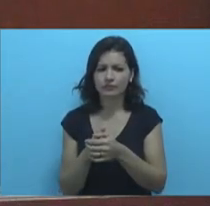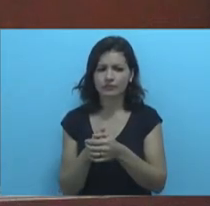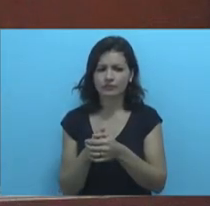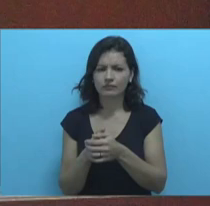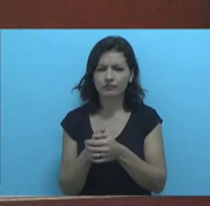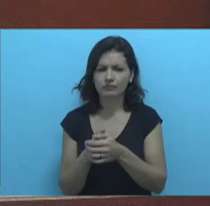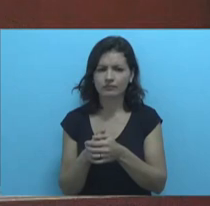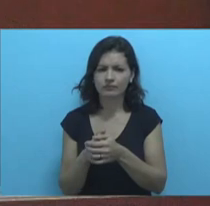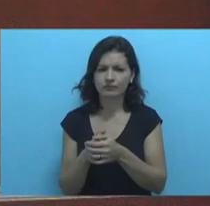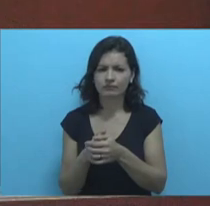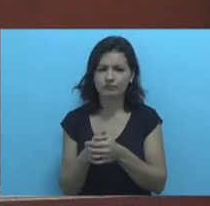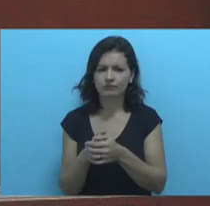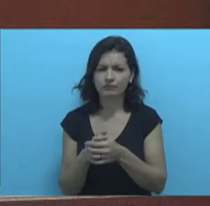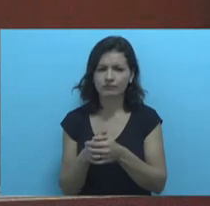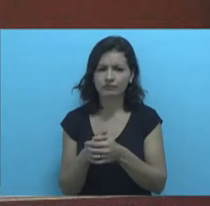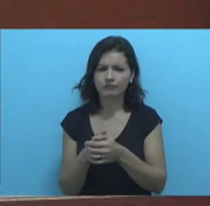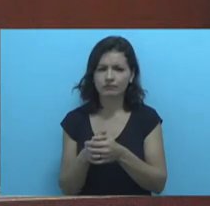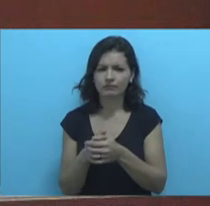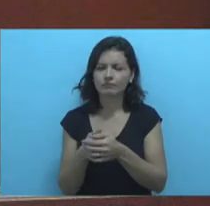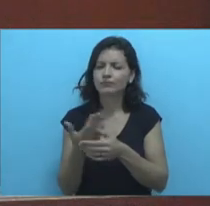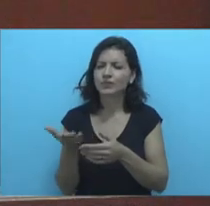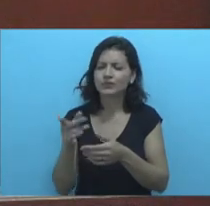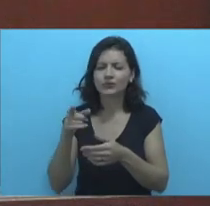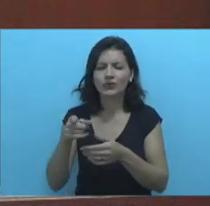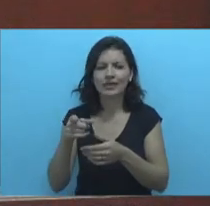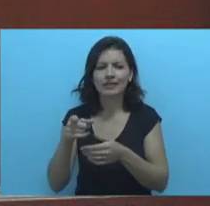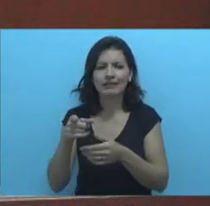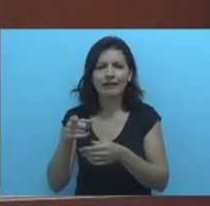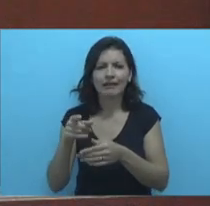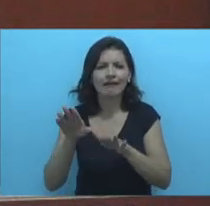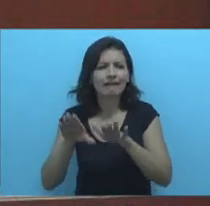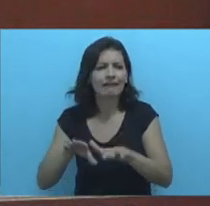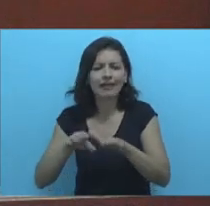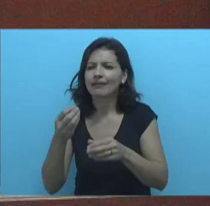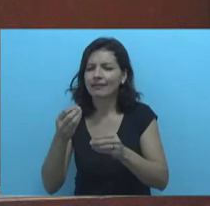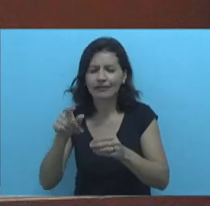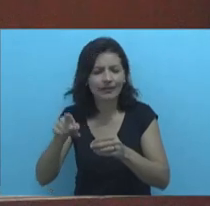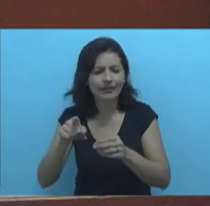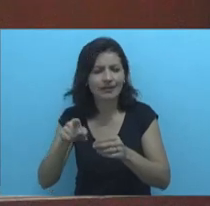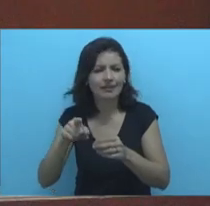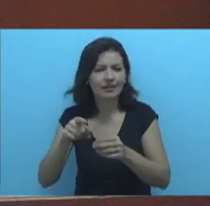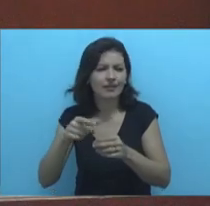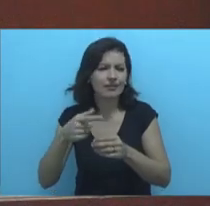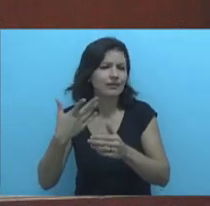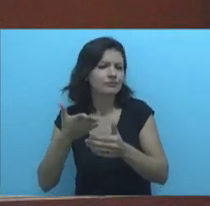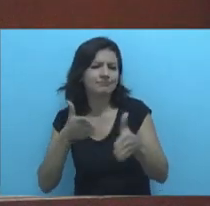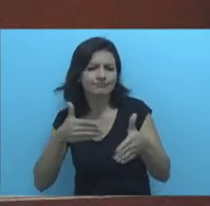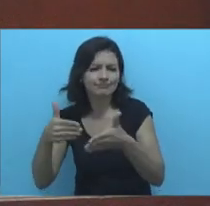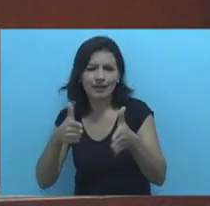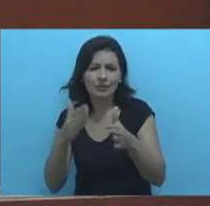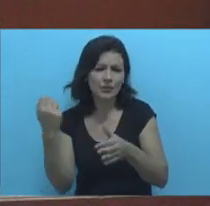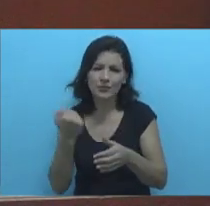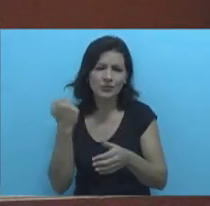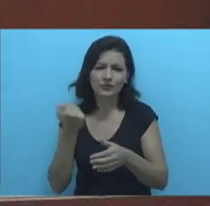un legado muy importante para la provincia de Santa Fe, para la ciudad de Rosario y para la